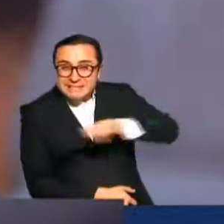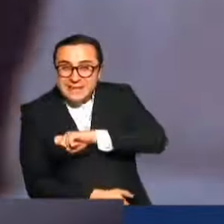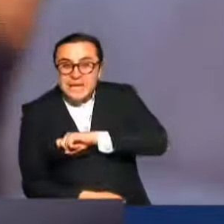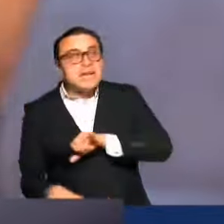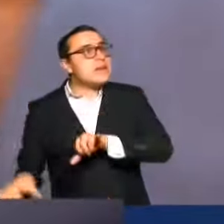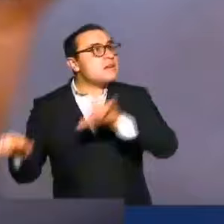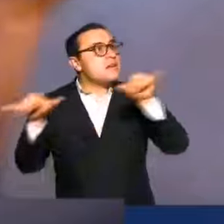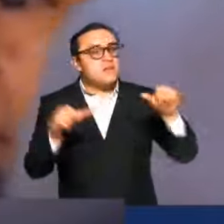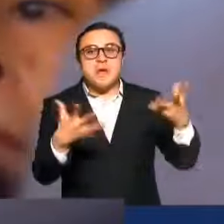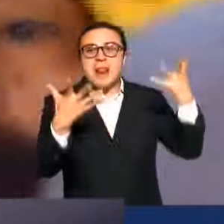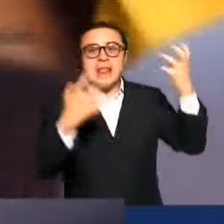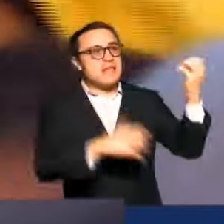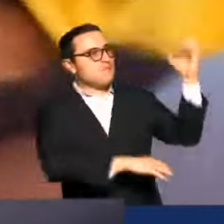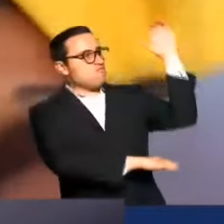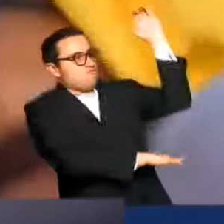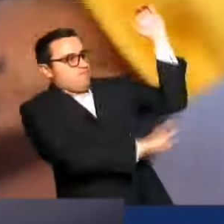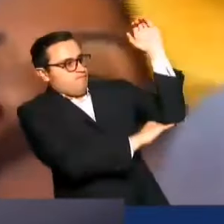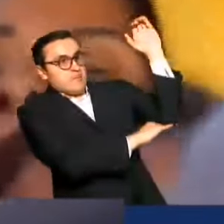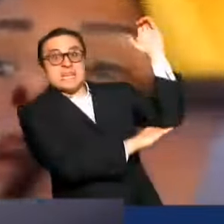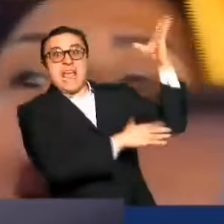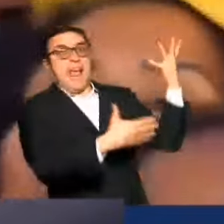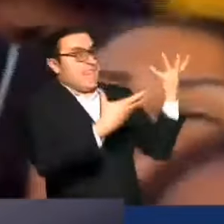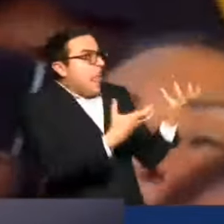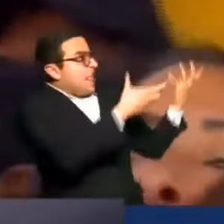el monumento de la resistencia.